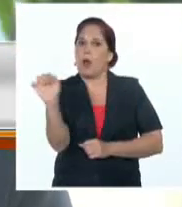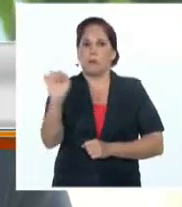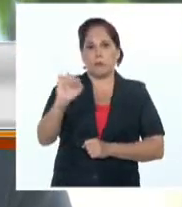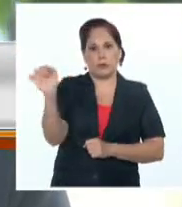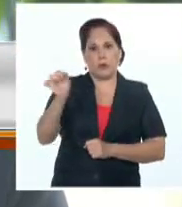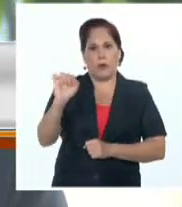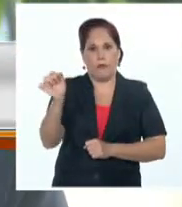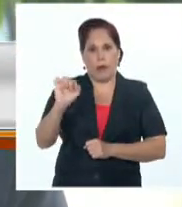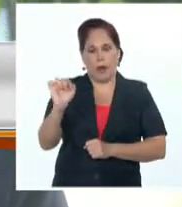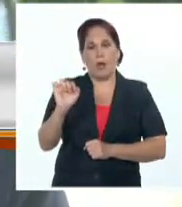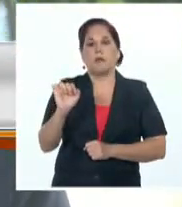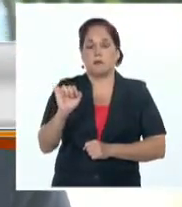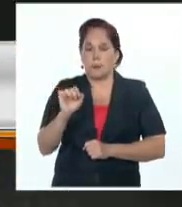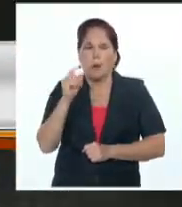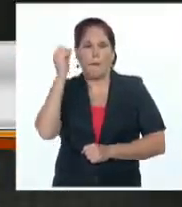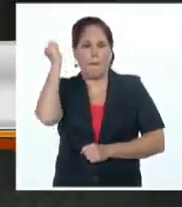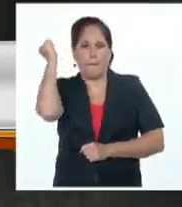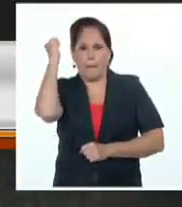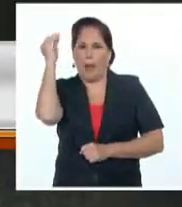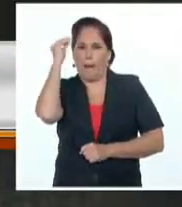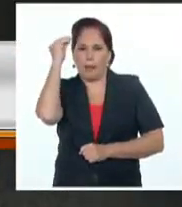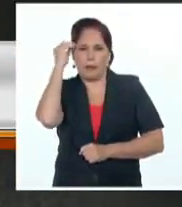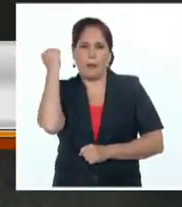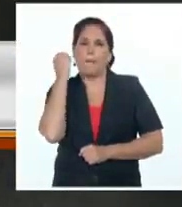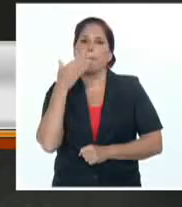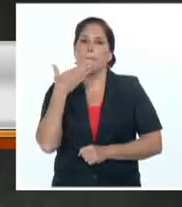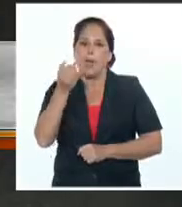y adquirí más experiencia.